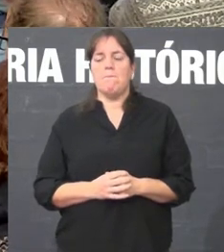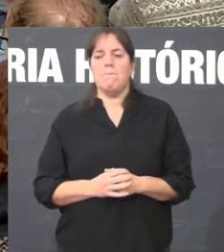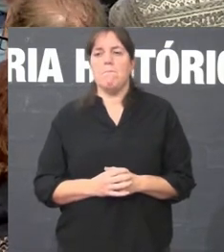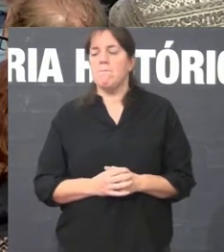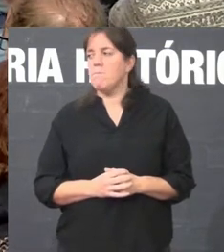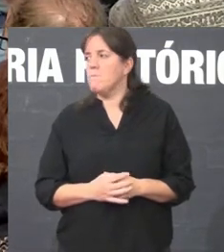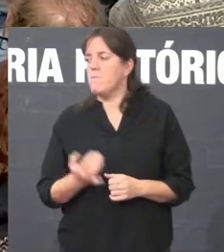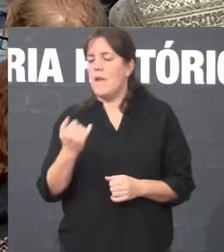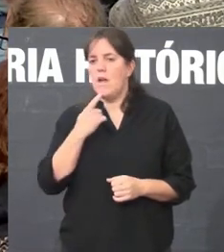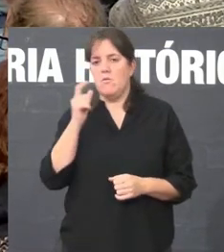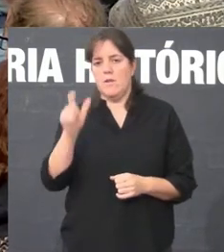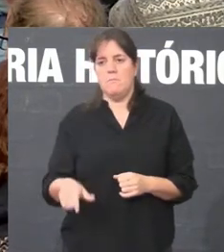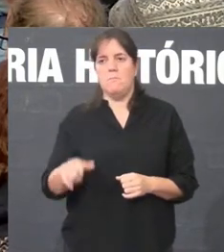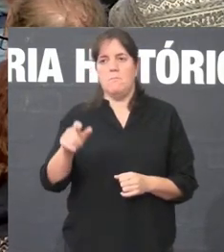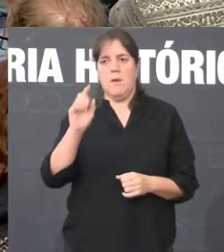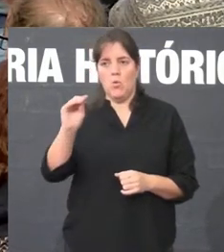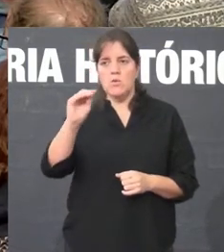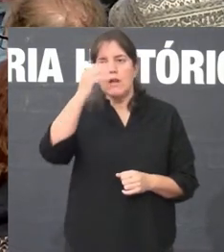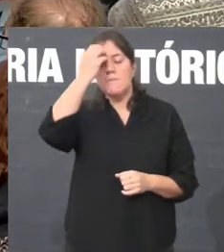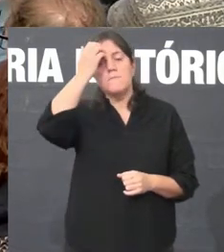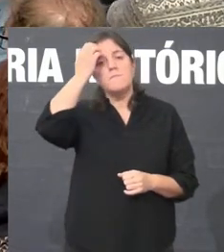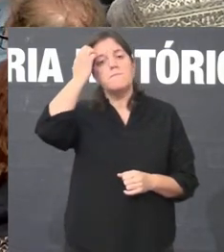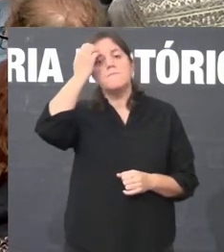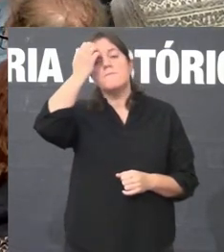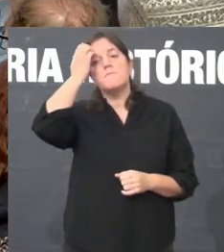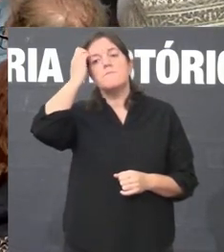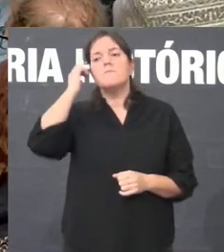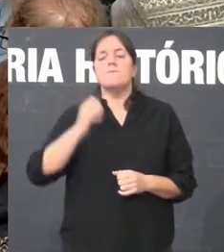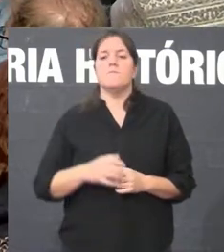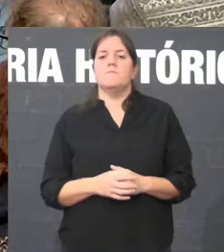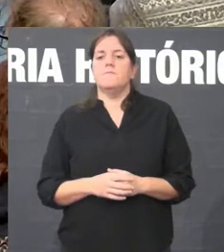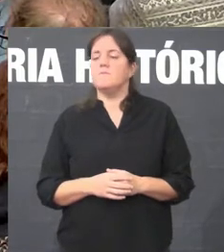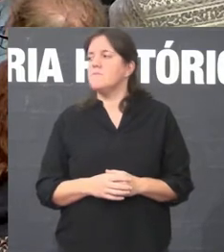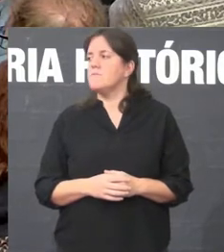Tenemos aquí una pregunta. Hay que levantarse.